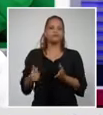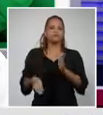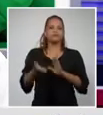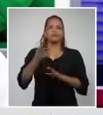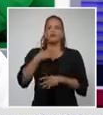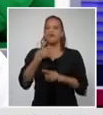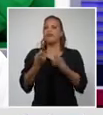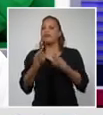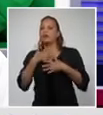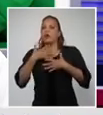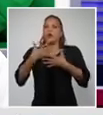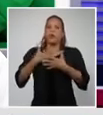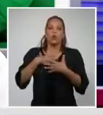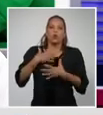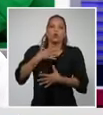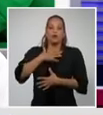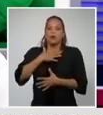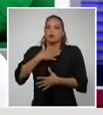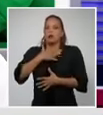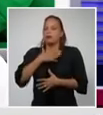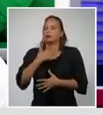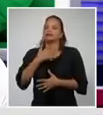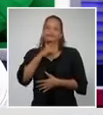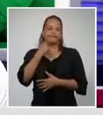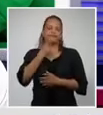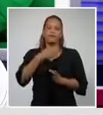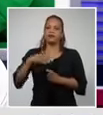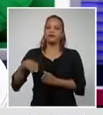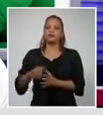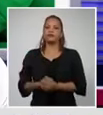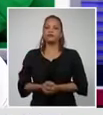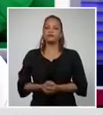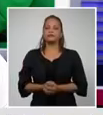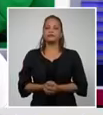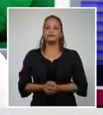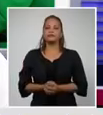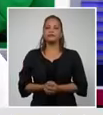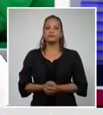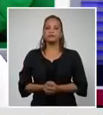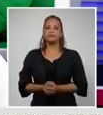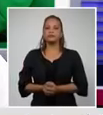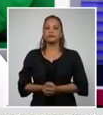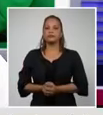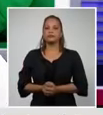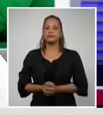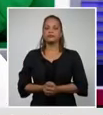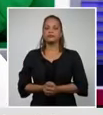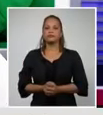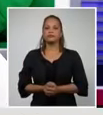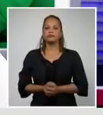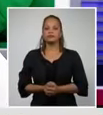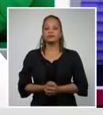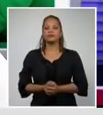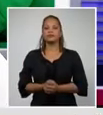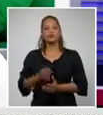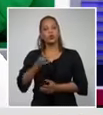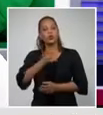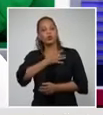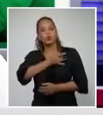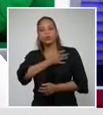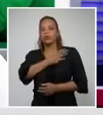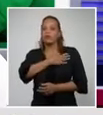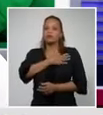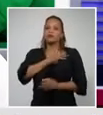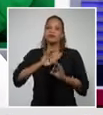obstante las maniobras que se aplicaron. Y lamentablemente, y con mucho dolor para sus familias y